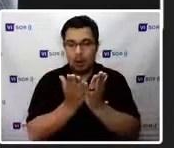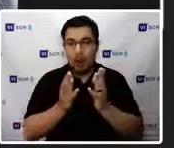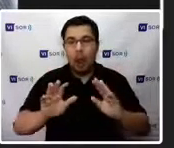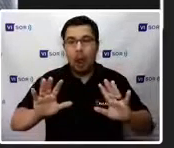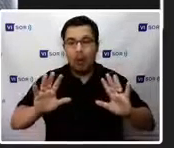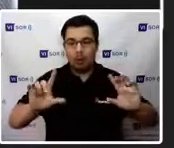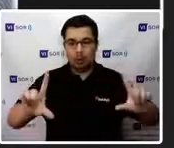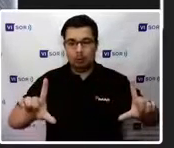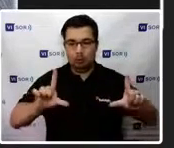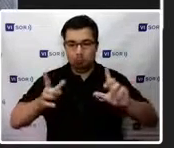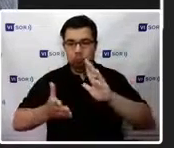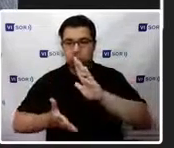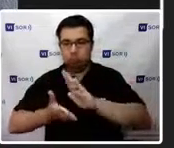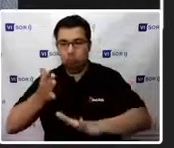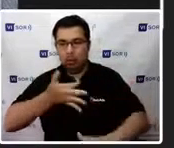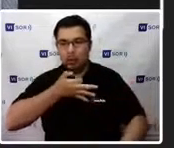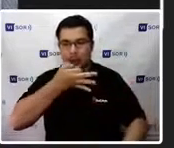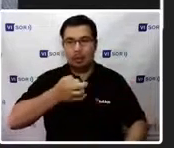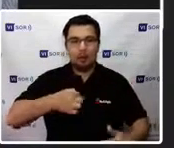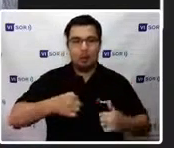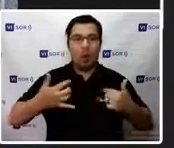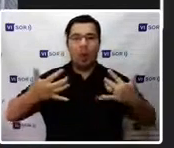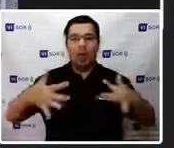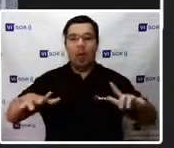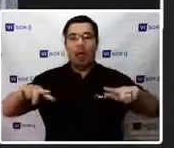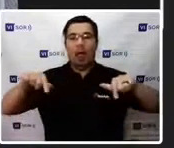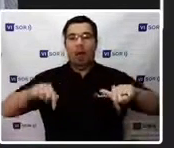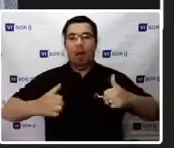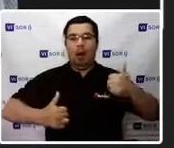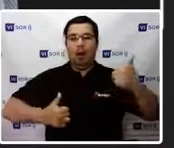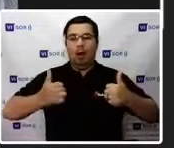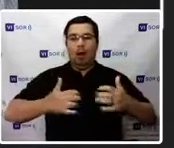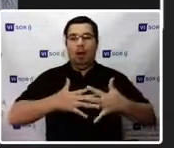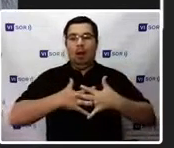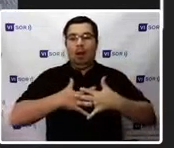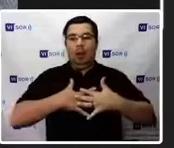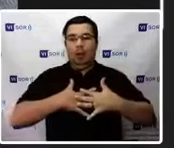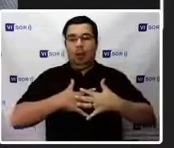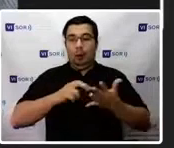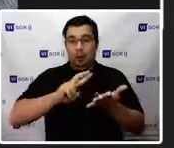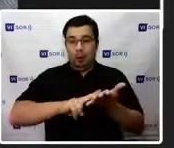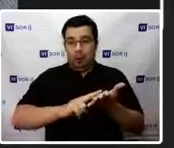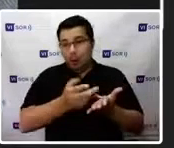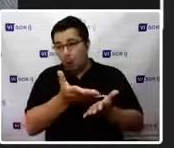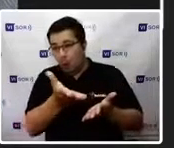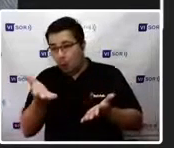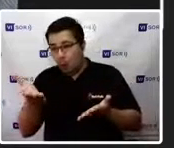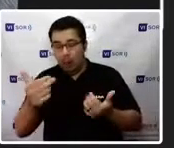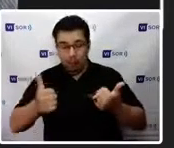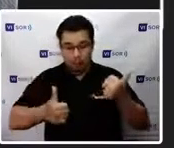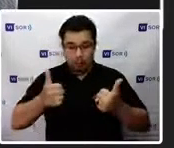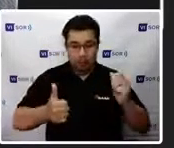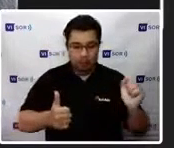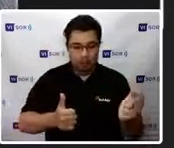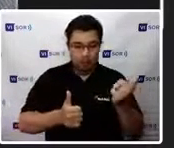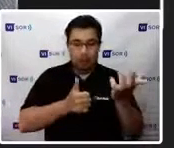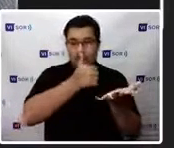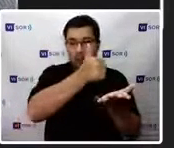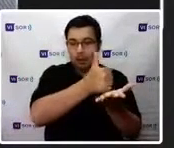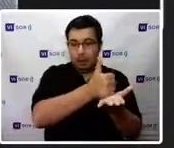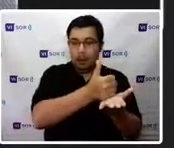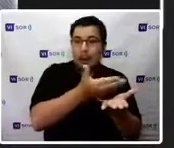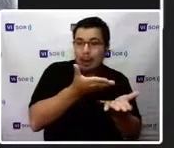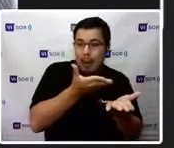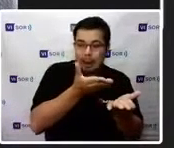ahora soy profesional. Y en verdad, pueden ser profesionales desde el primer semestre. Yo creo que eso va solamente en la actitud de cada uno de